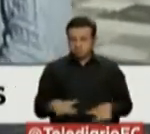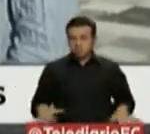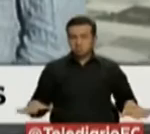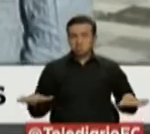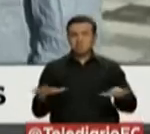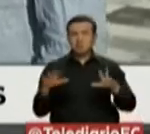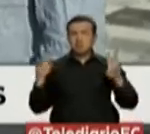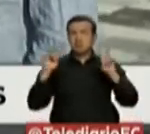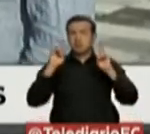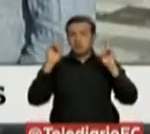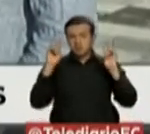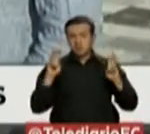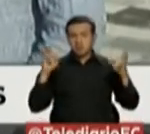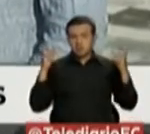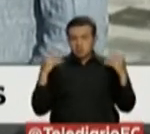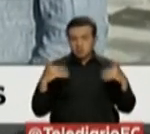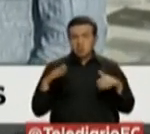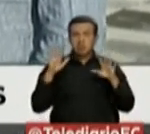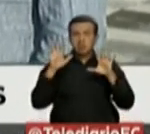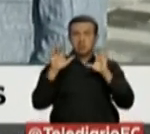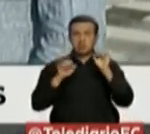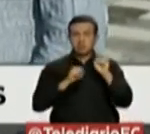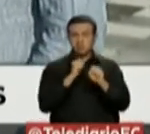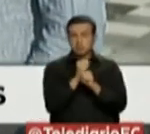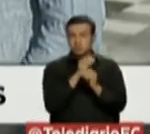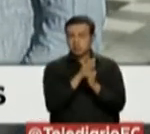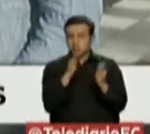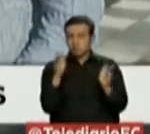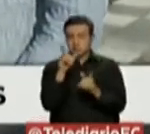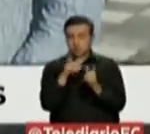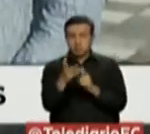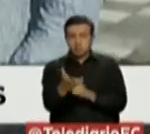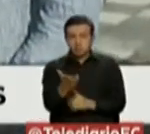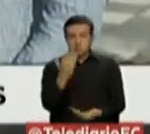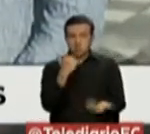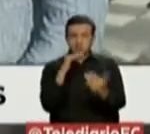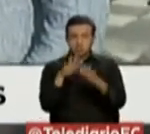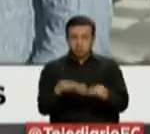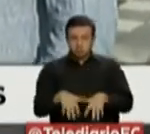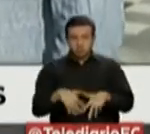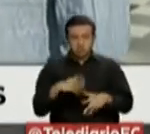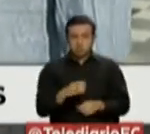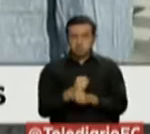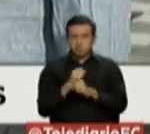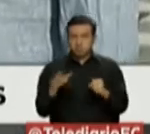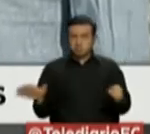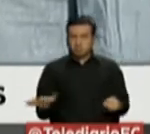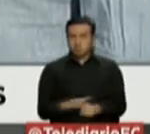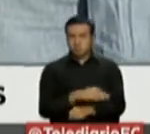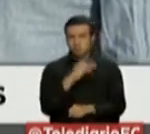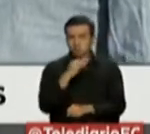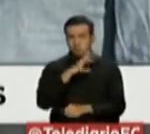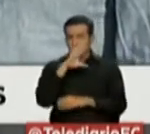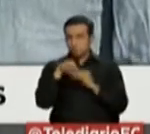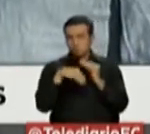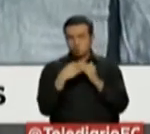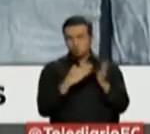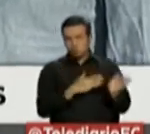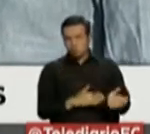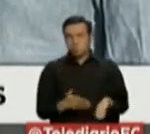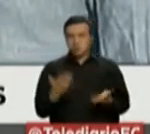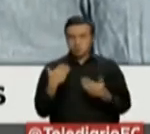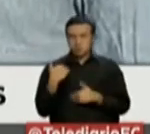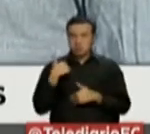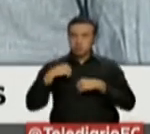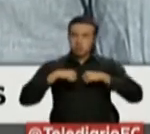En este tema que tenemos de los 10 años, la gente puede venir al concierto con toda la seguridad del caso, está todo organizado, tenemos